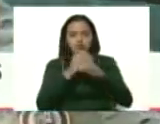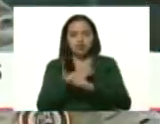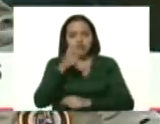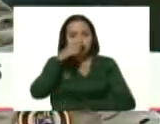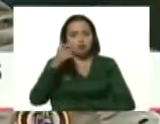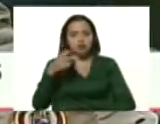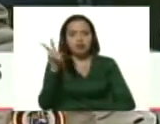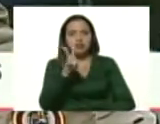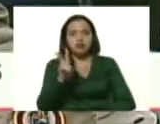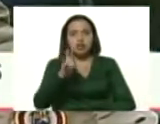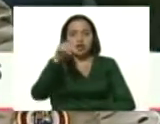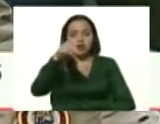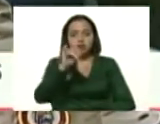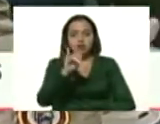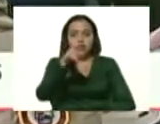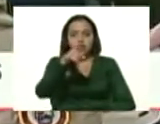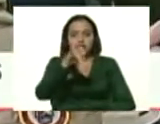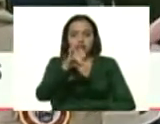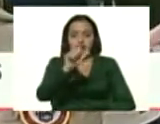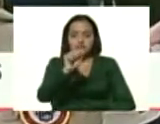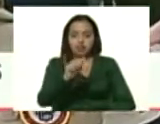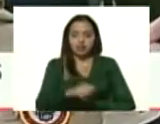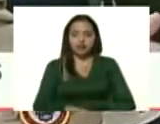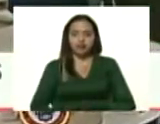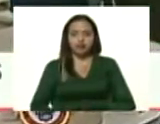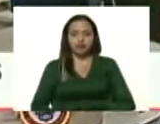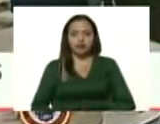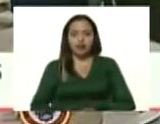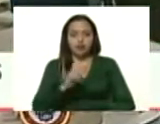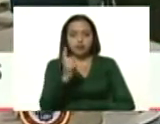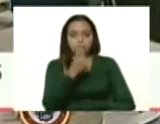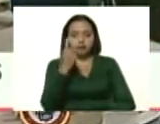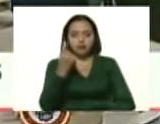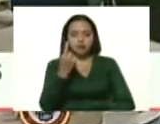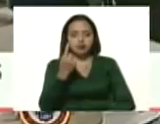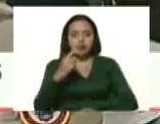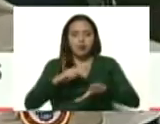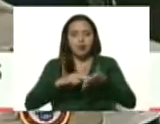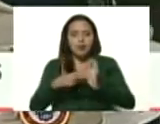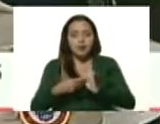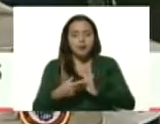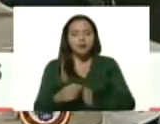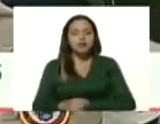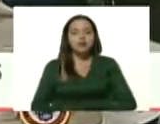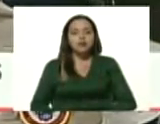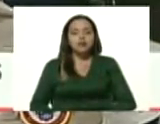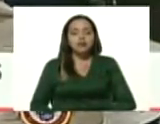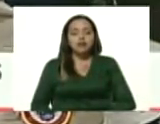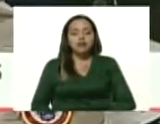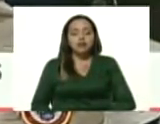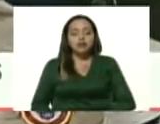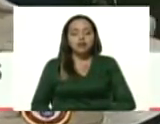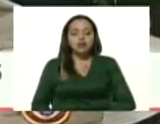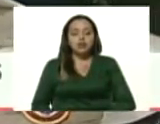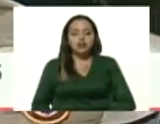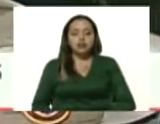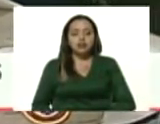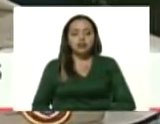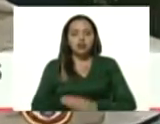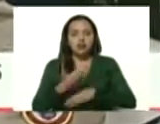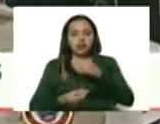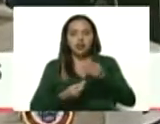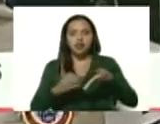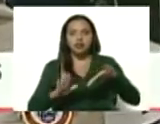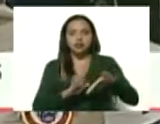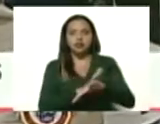milicia bolivariana, nuestra querida Fuerza Armada Nacional Bolivariana. Bueno, el primer concepto, mi comandante en jefe, dice relación como